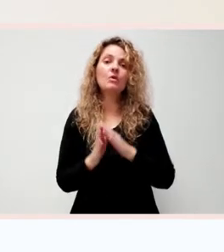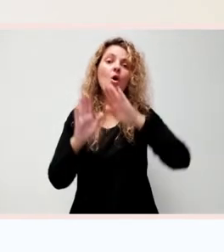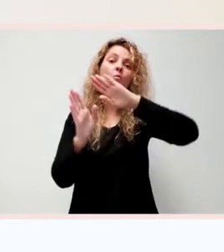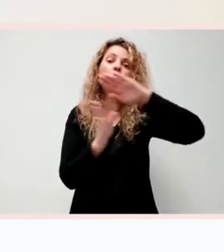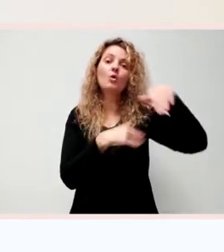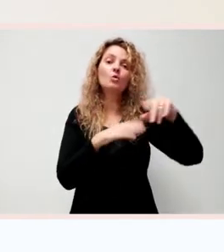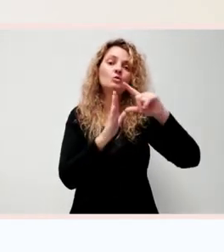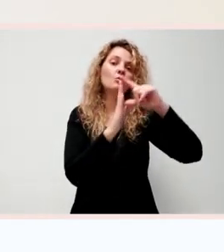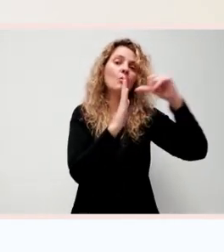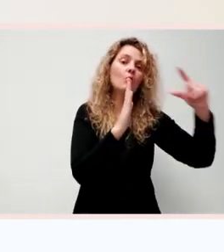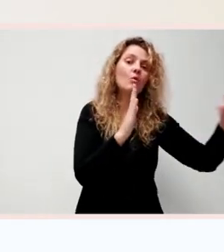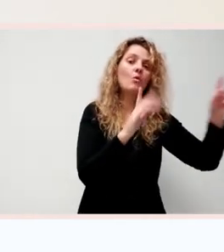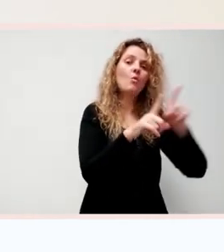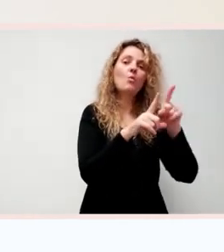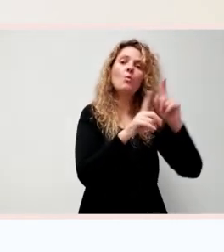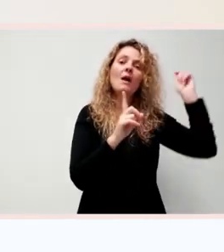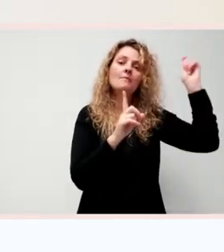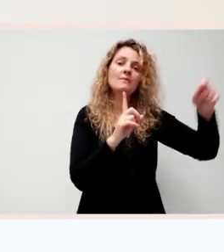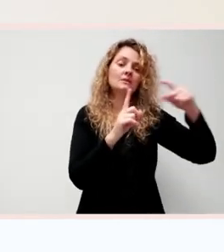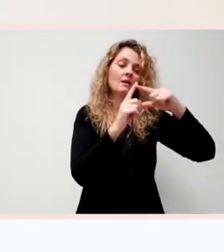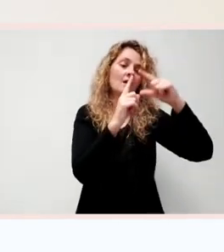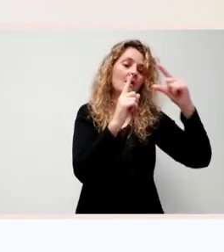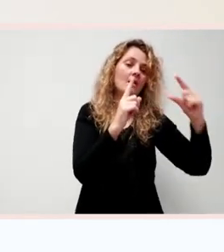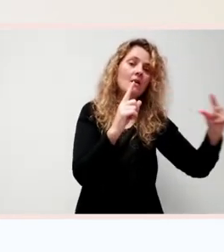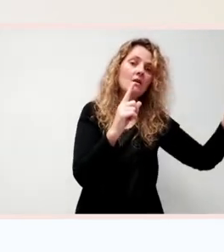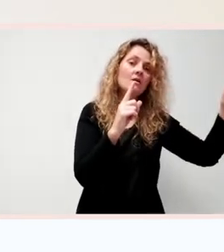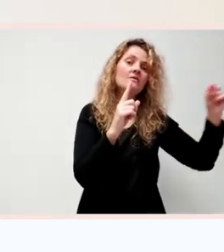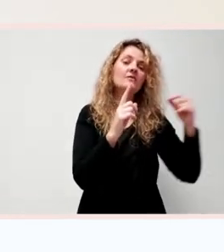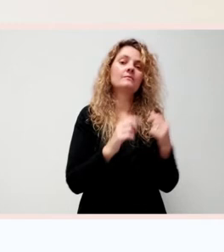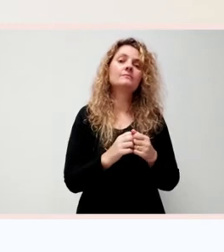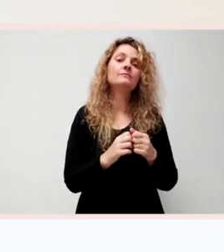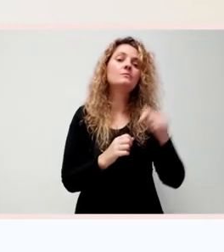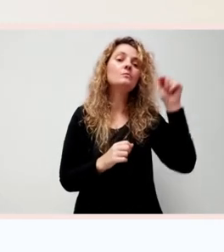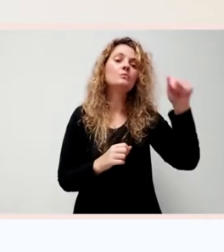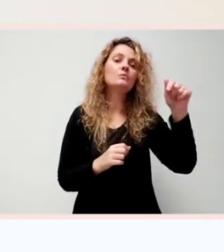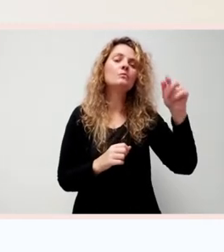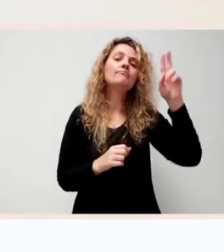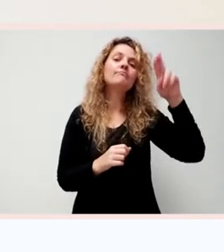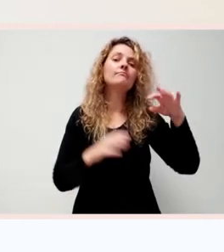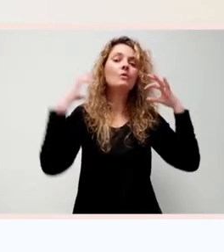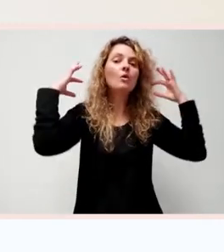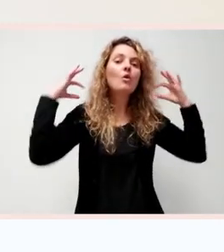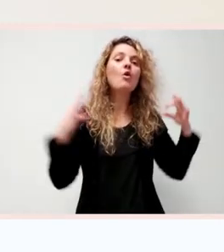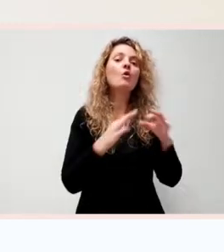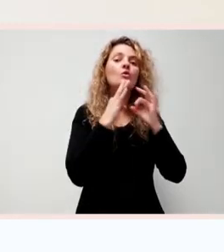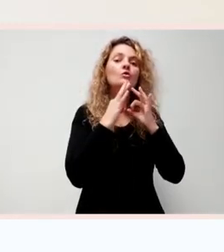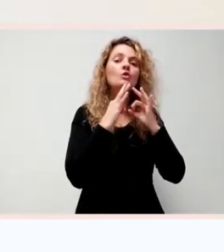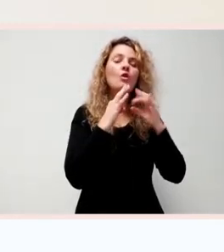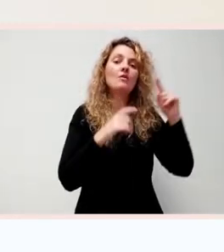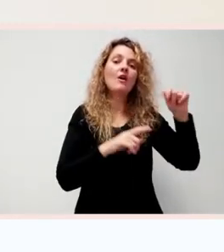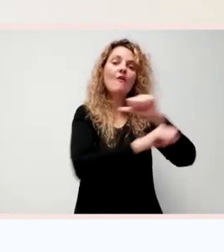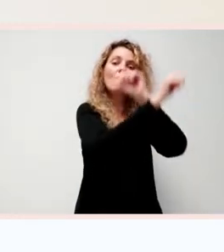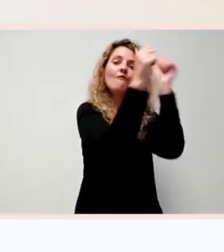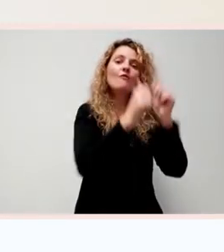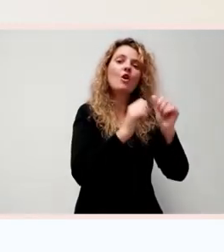machado atoparíamos un torques de terminacións piriformes en forma de pera que serían os característicos deste momento ou do momento que